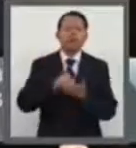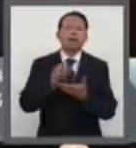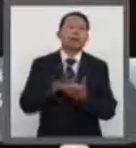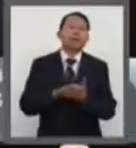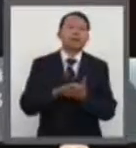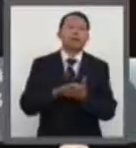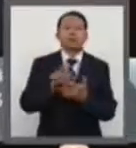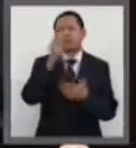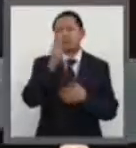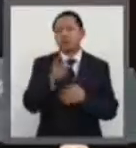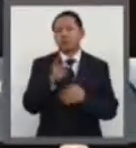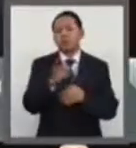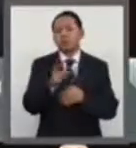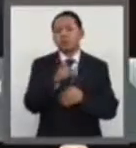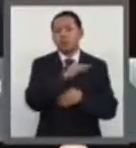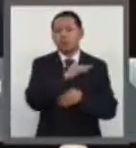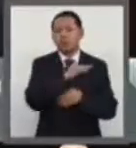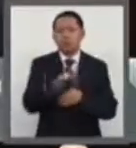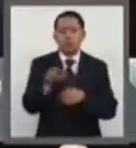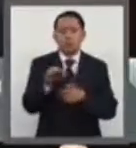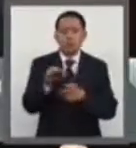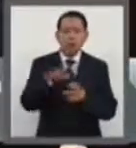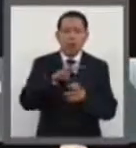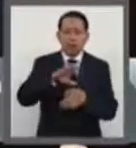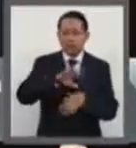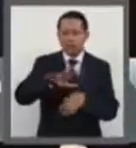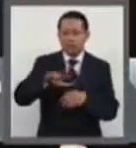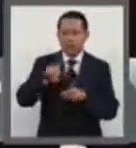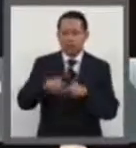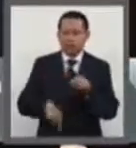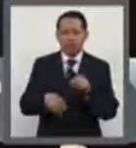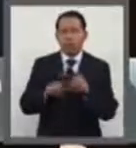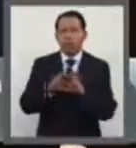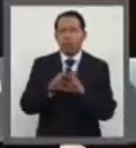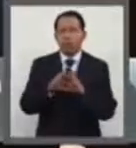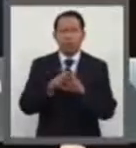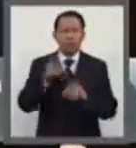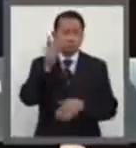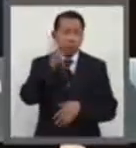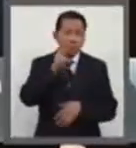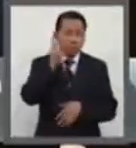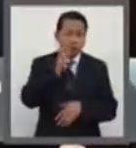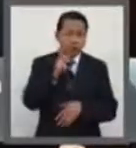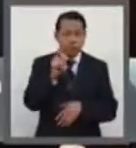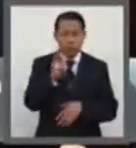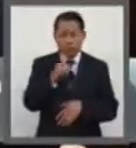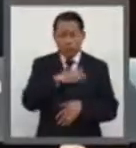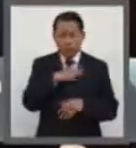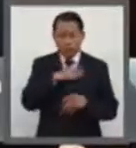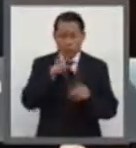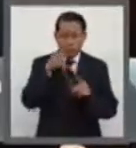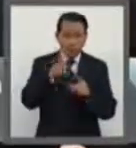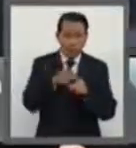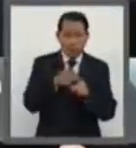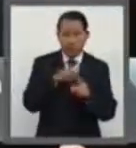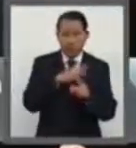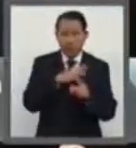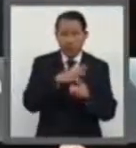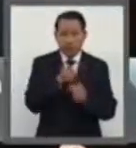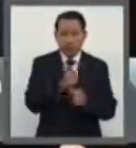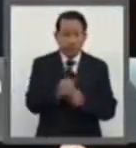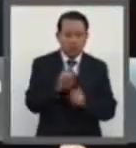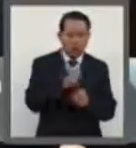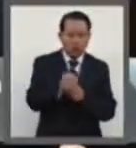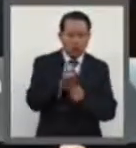establece que solo podrán ser excluidas o declaradas nulas las pruebas obtenidas directamente a través de actos